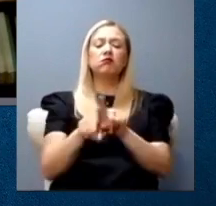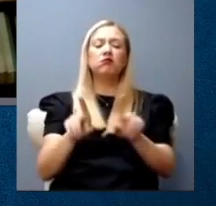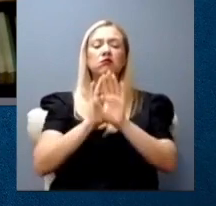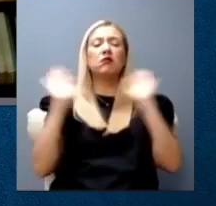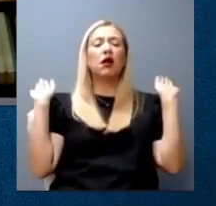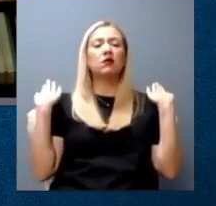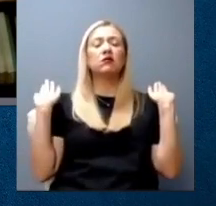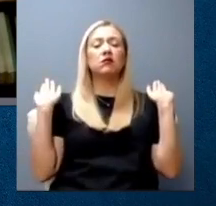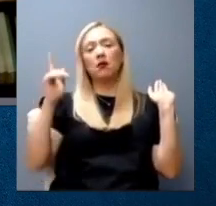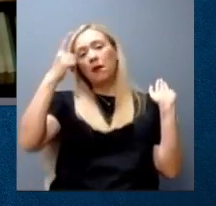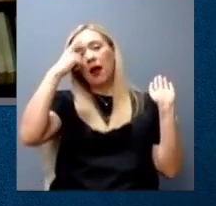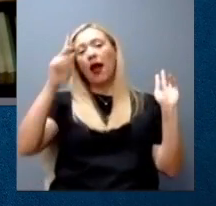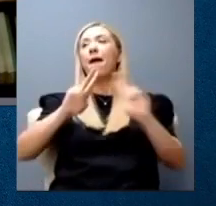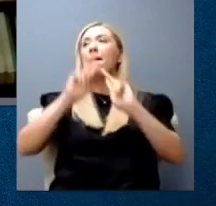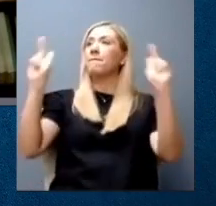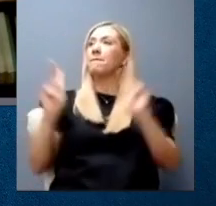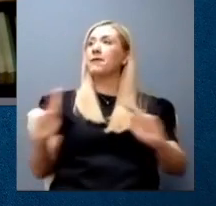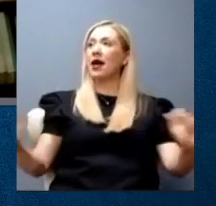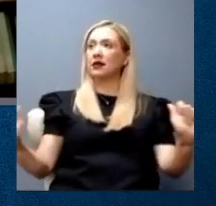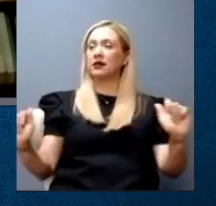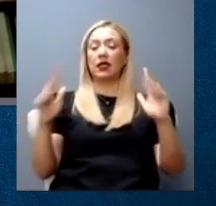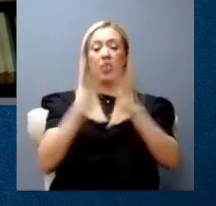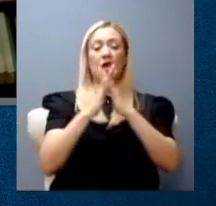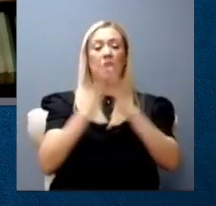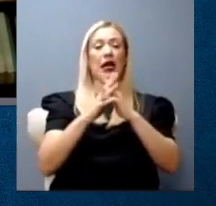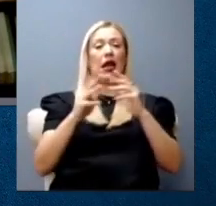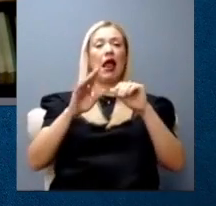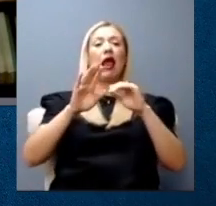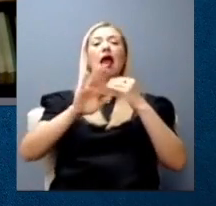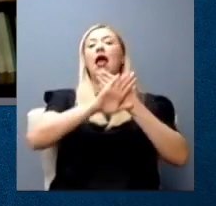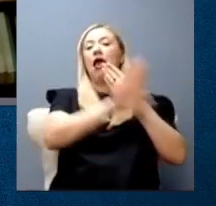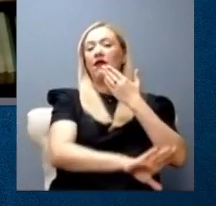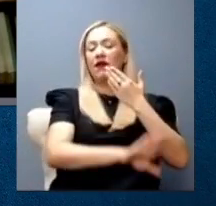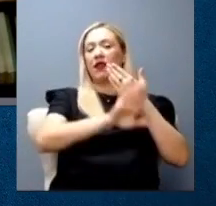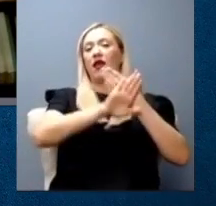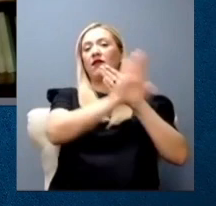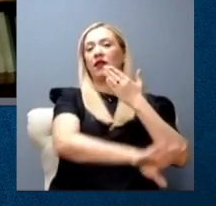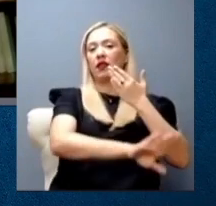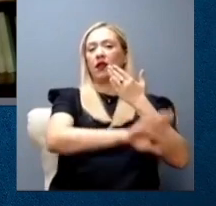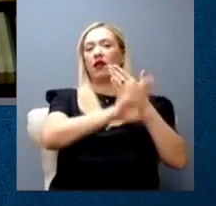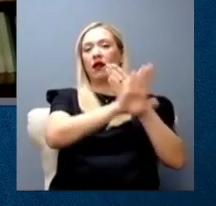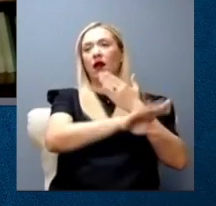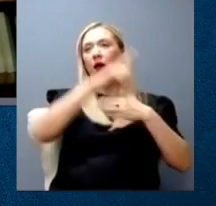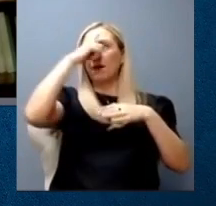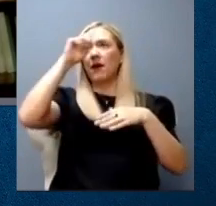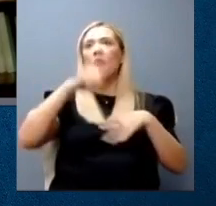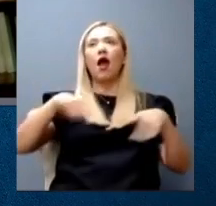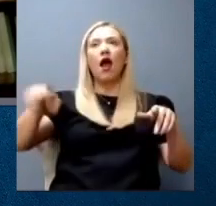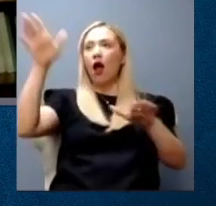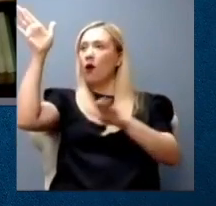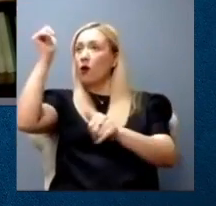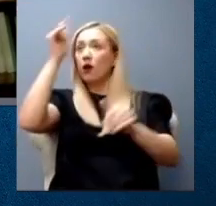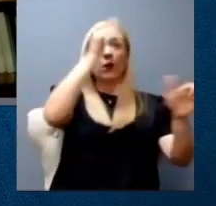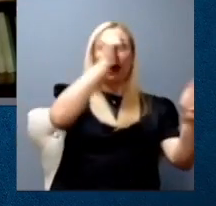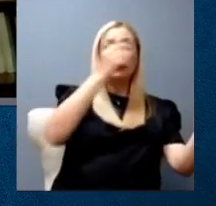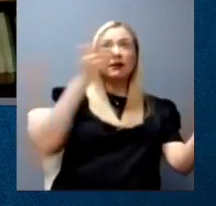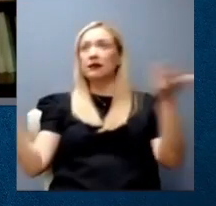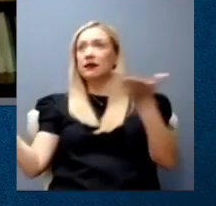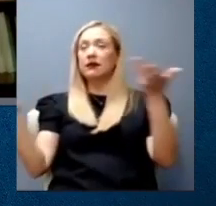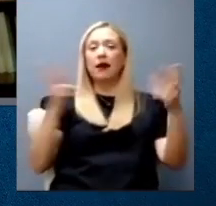herramienta para la paz y la guerra, una herramienta para que los estados se pusieran de acuerdo, para que los estados